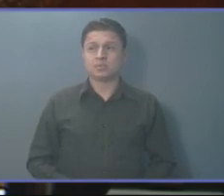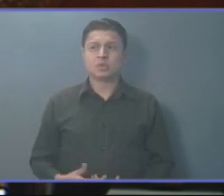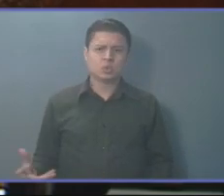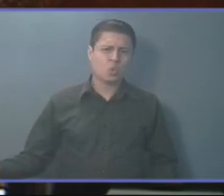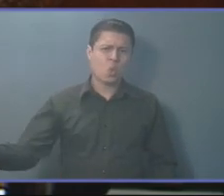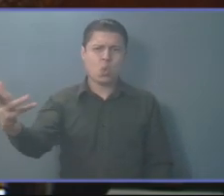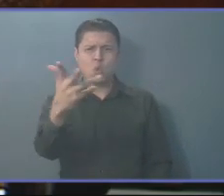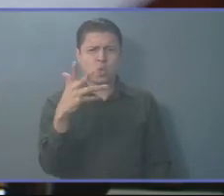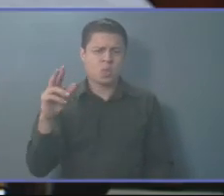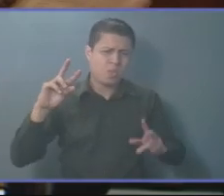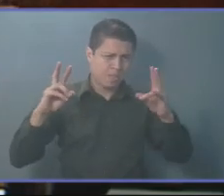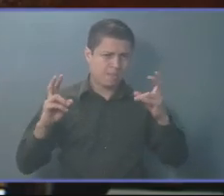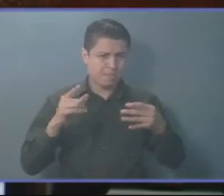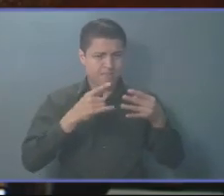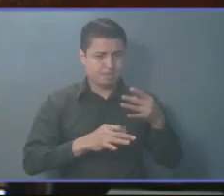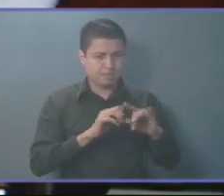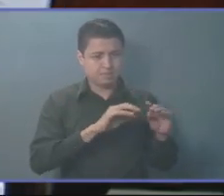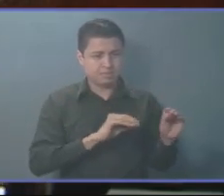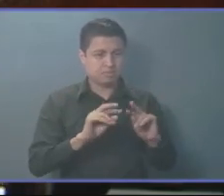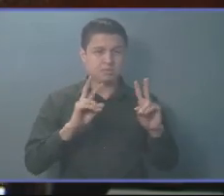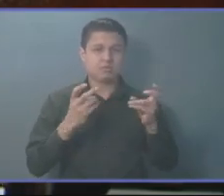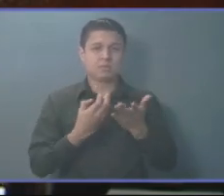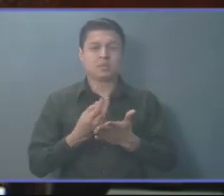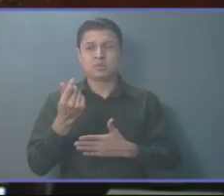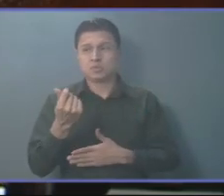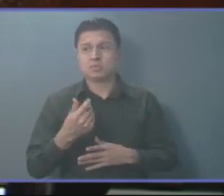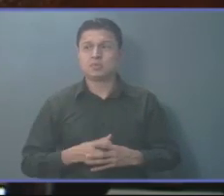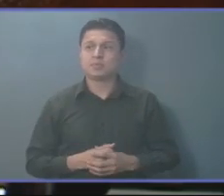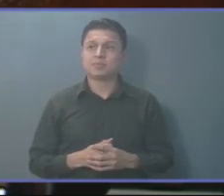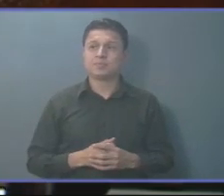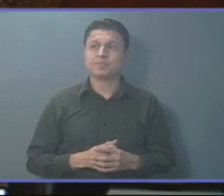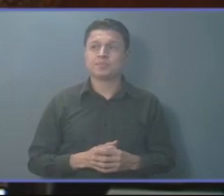todos los efectos legales y económicos